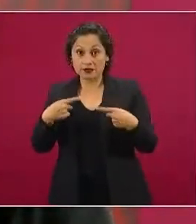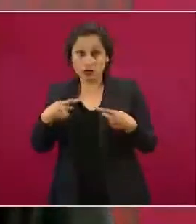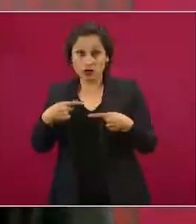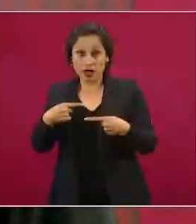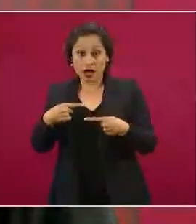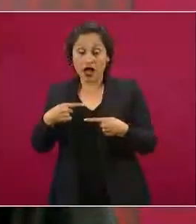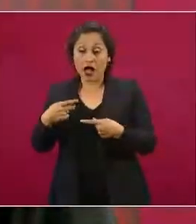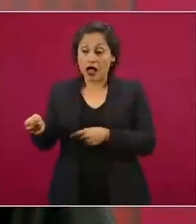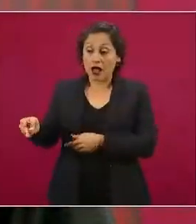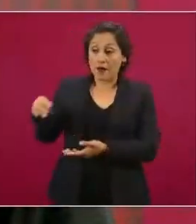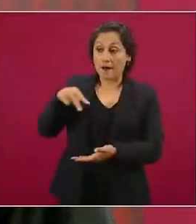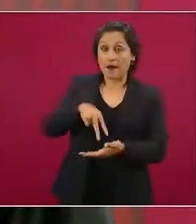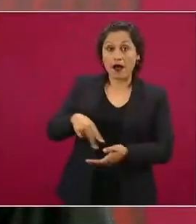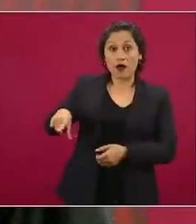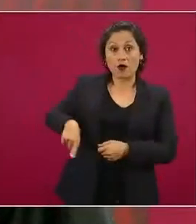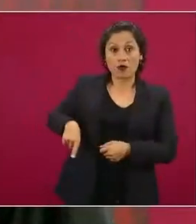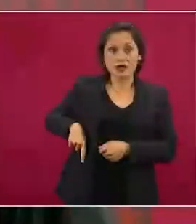Pues ahora no.